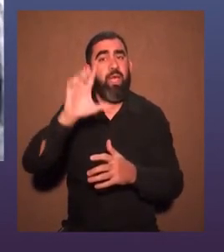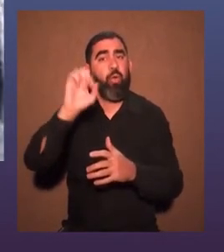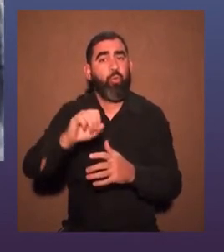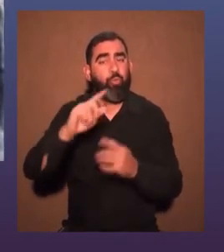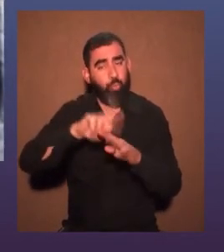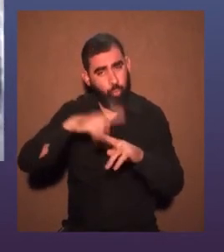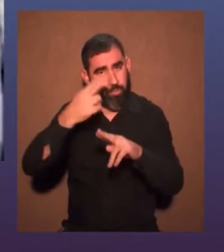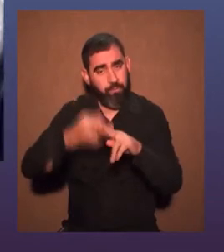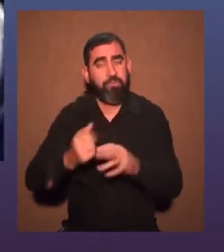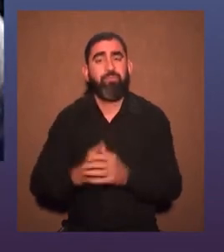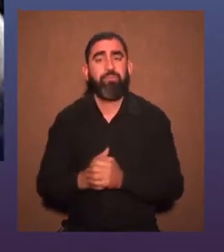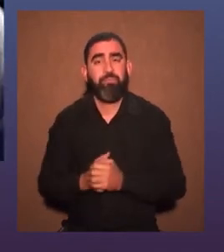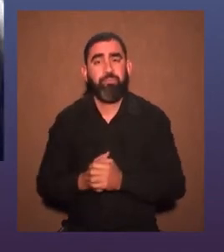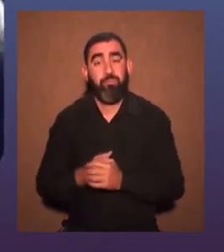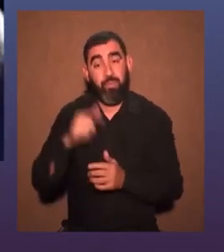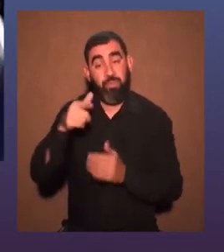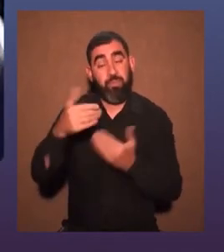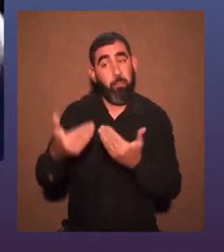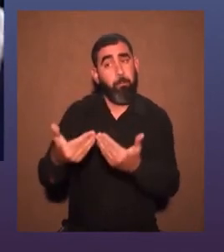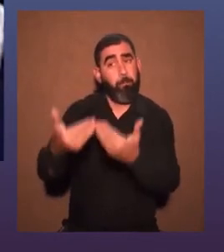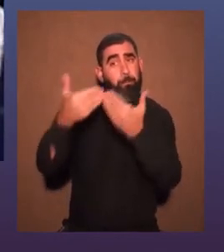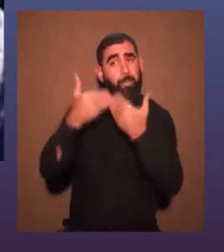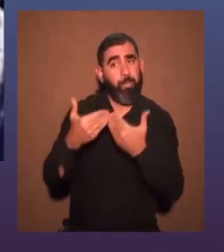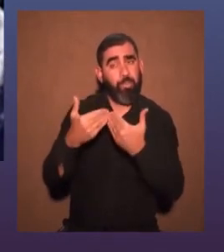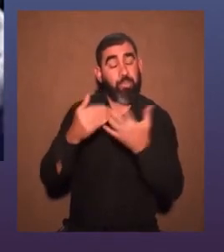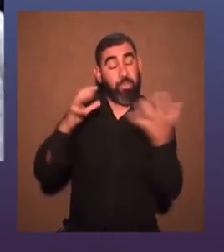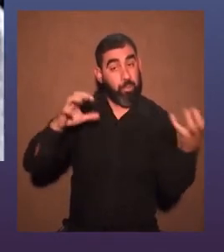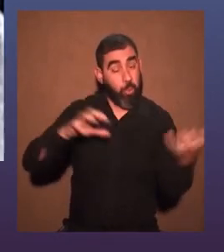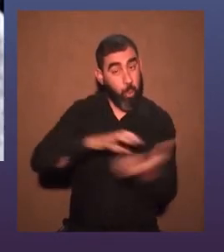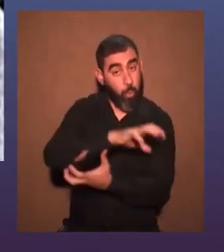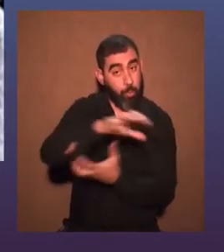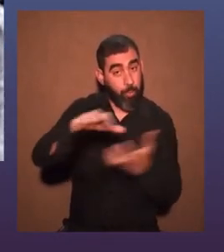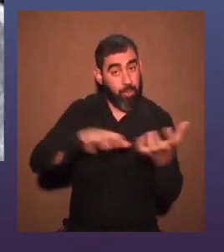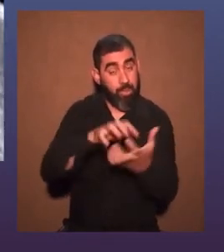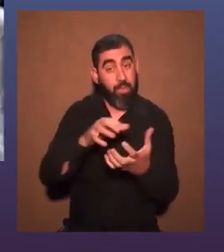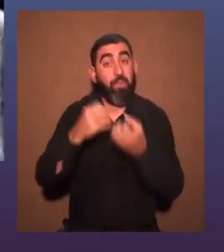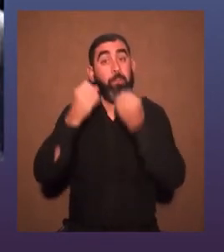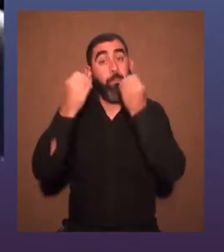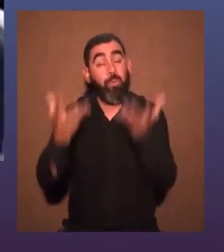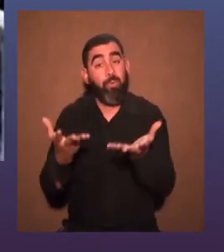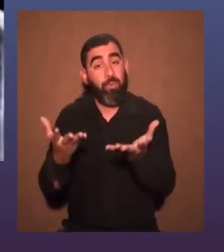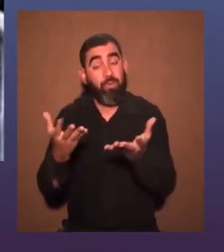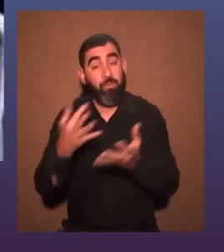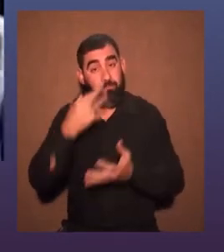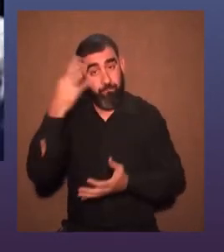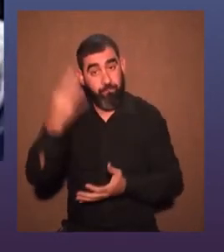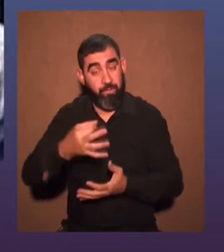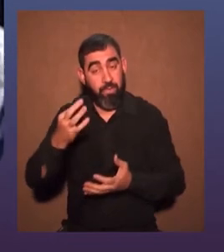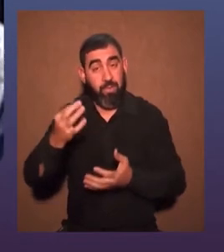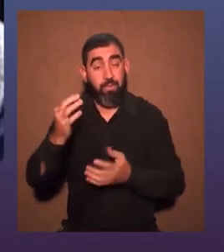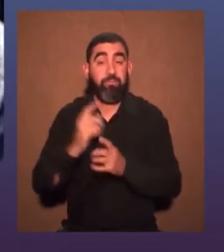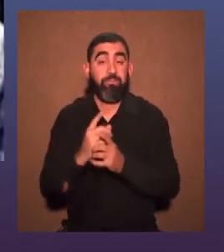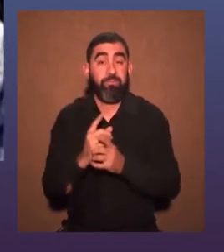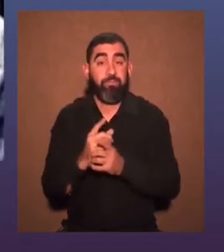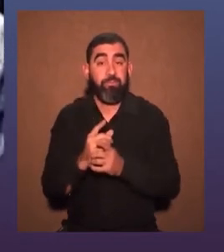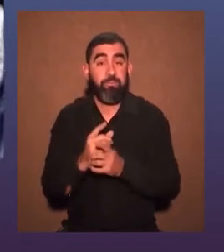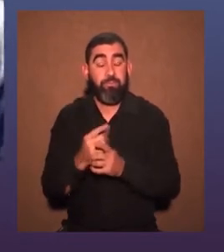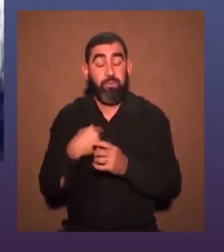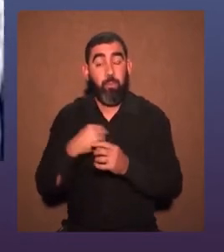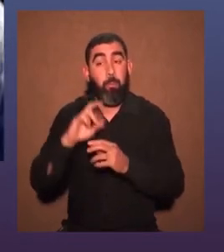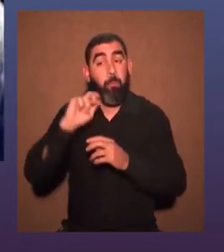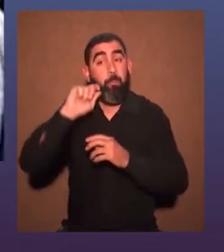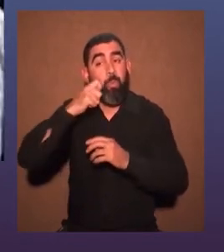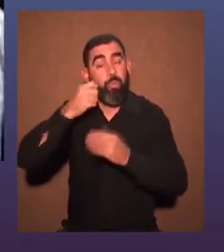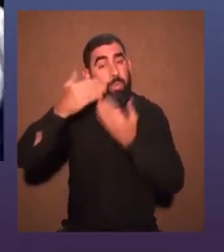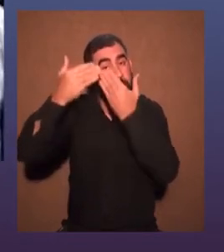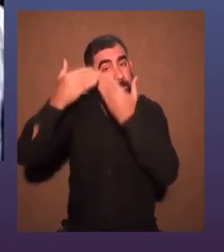ahí es una pregunta compleja, porque en realidad tendría como que, o me gustaría